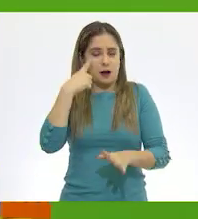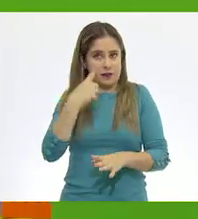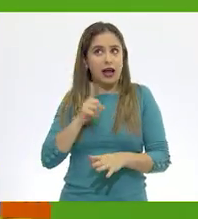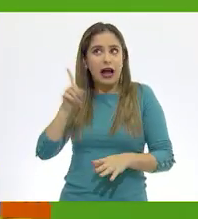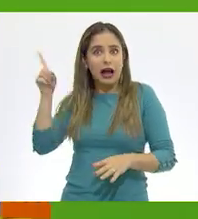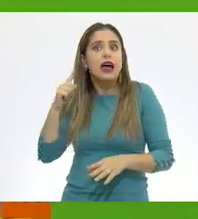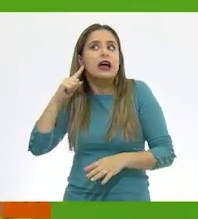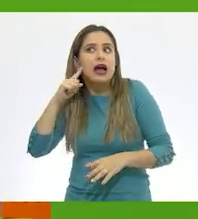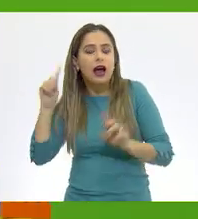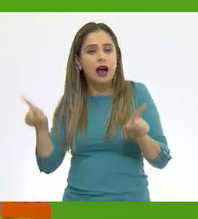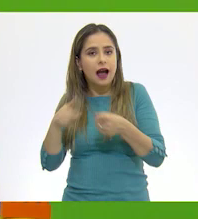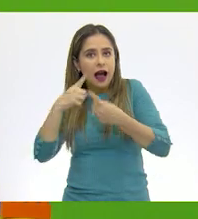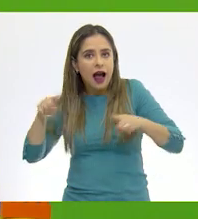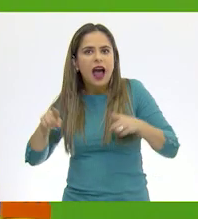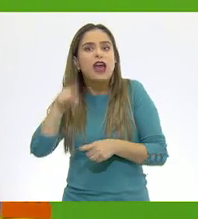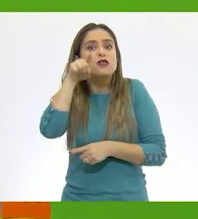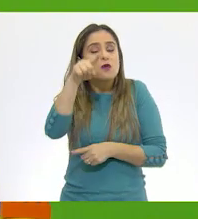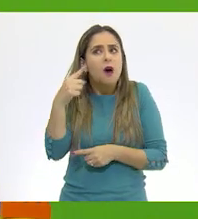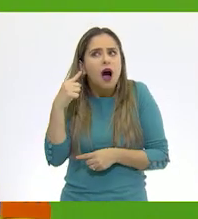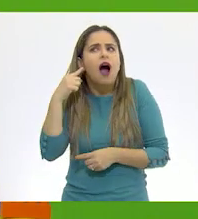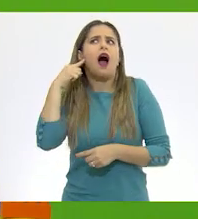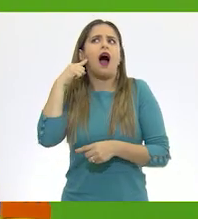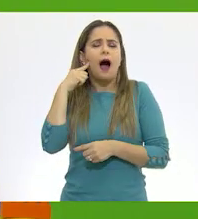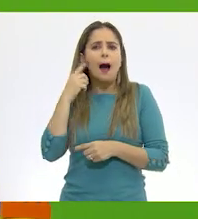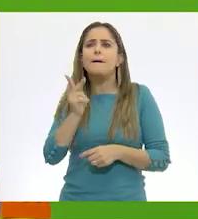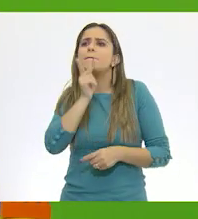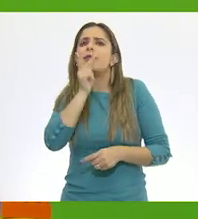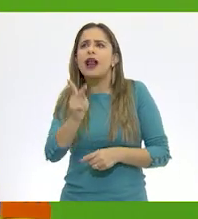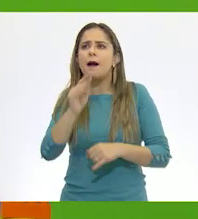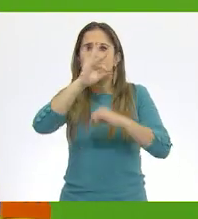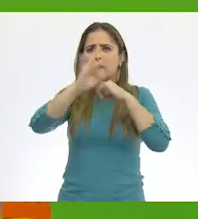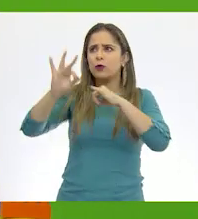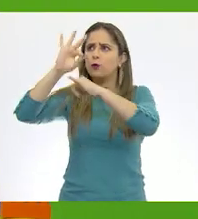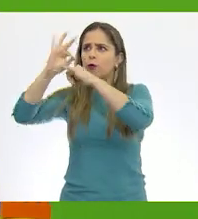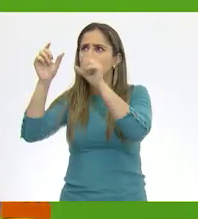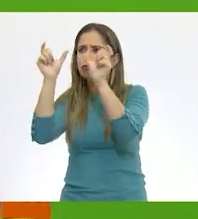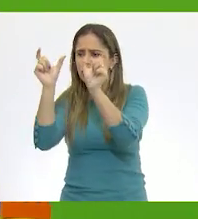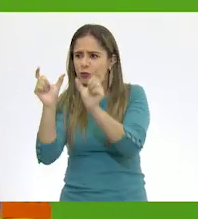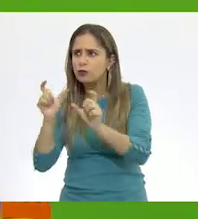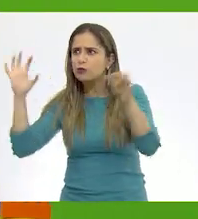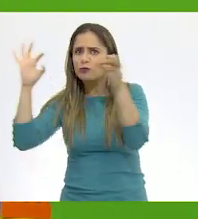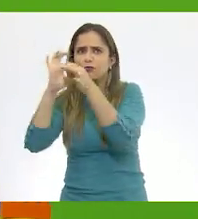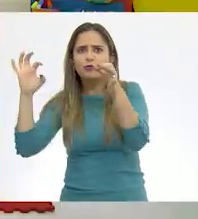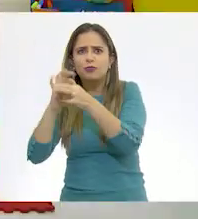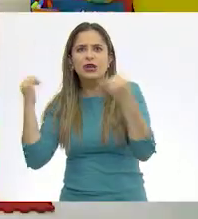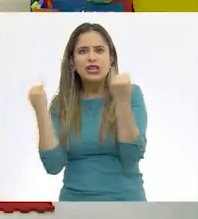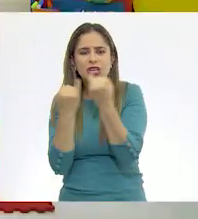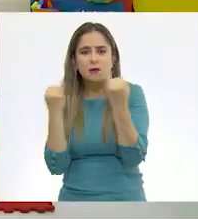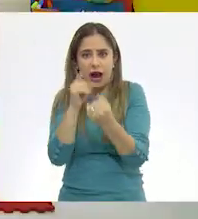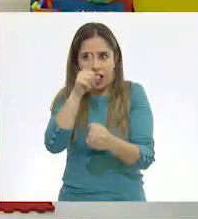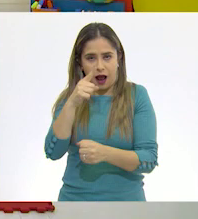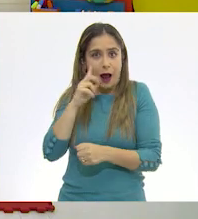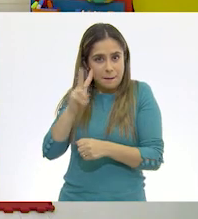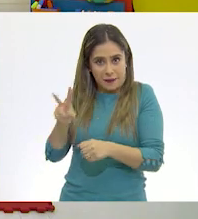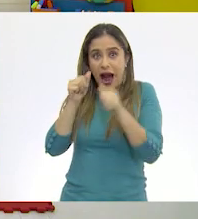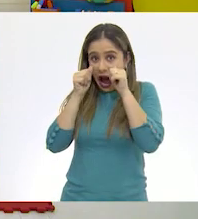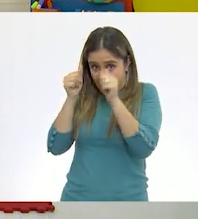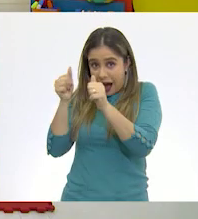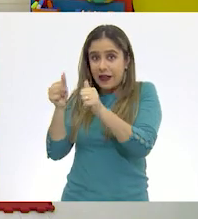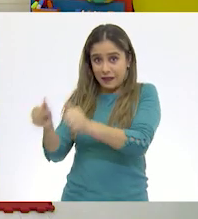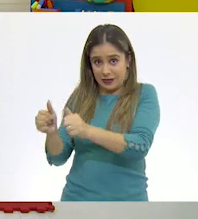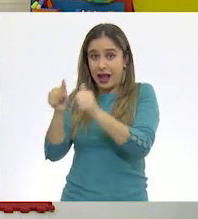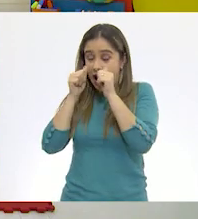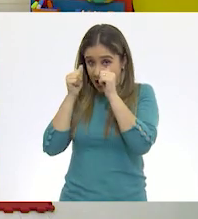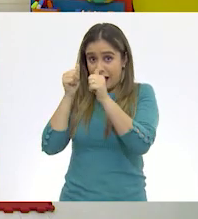escuchamos intentamos identificar las palabras que suenan igual o muy parecidas? ¡Sí! Allá en casa, bien